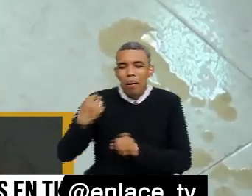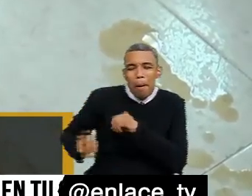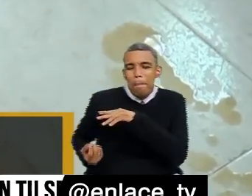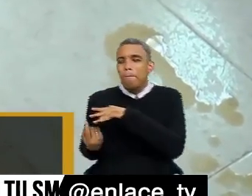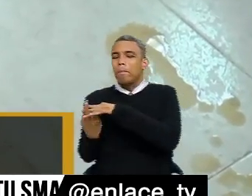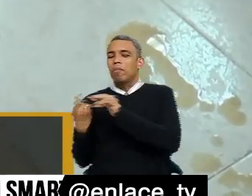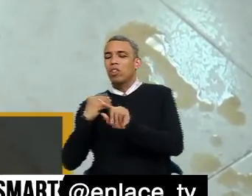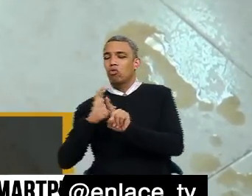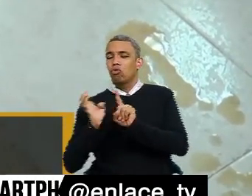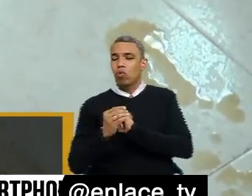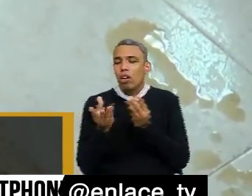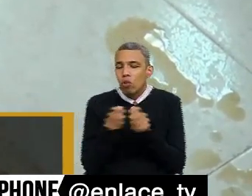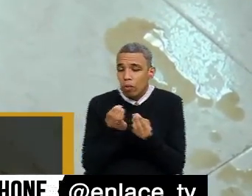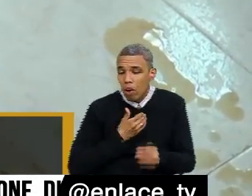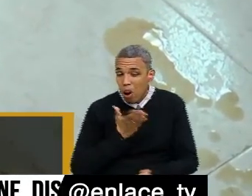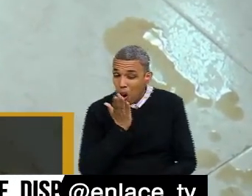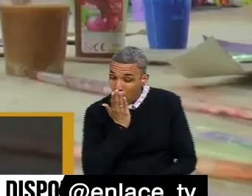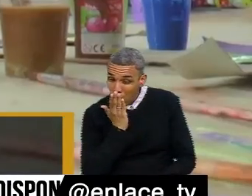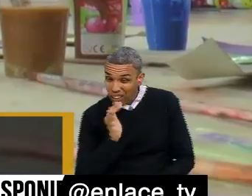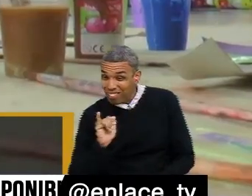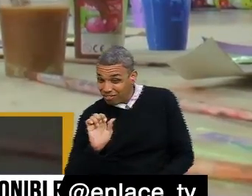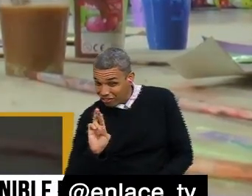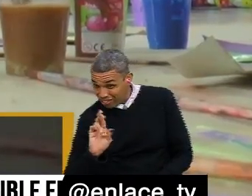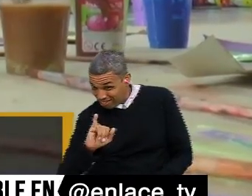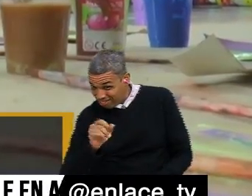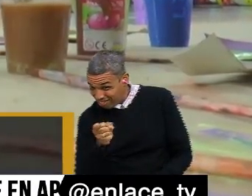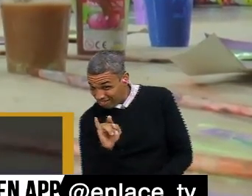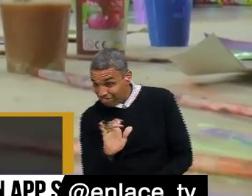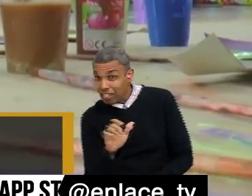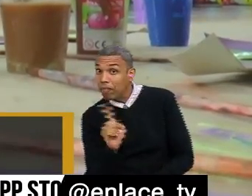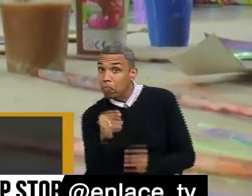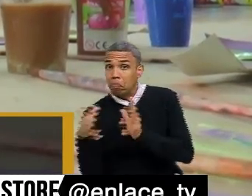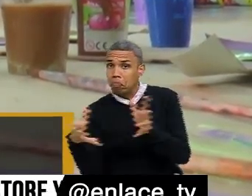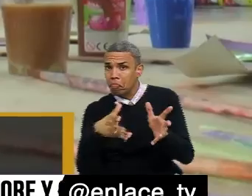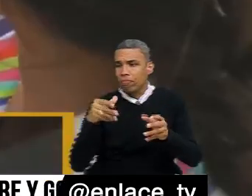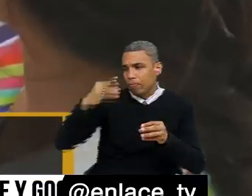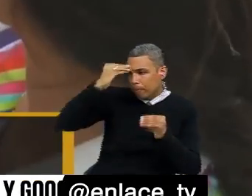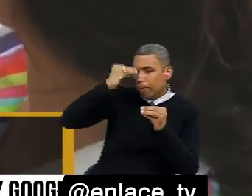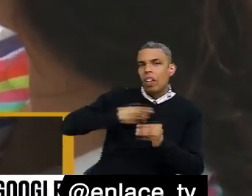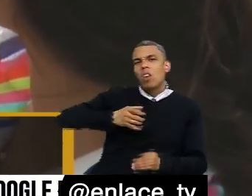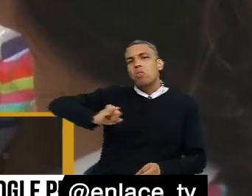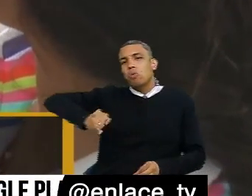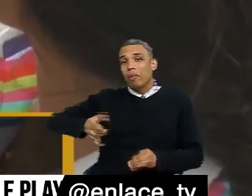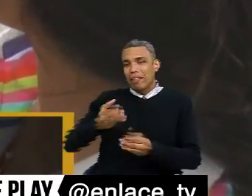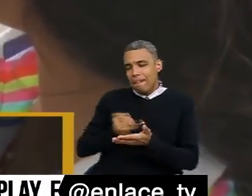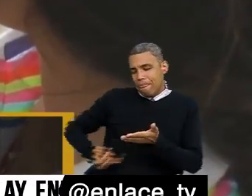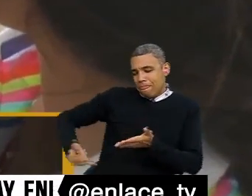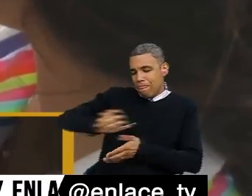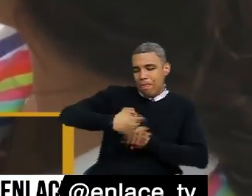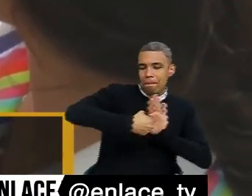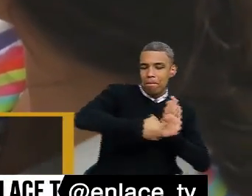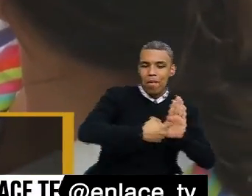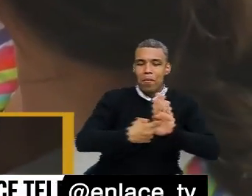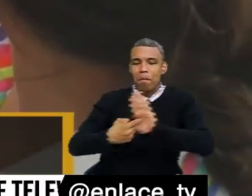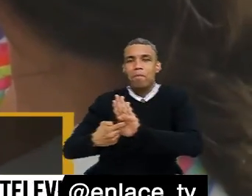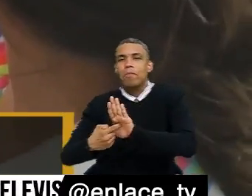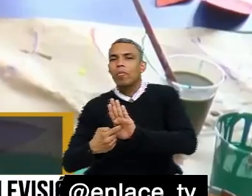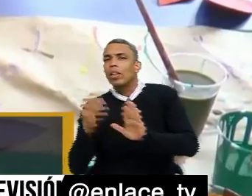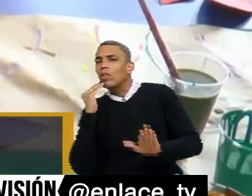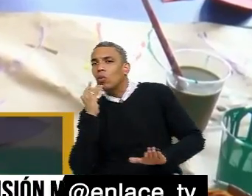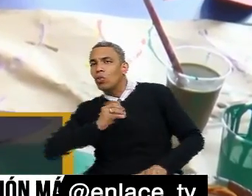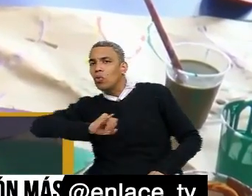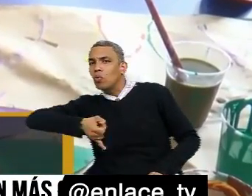diseños elaborados durante esta jornada serán usados el próximo jueves desde las 9 de la mañana en la jornada denominada Reconociendo Nuestro